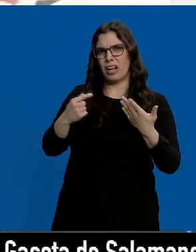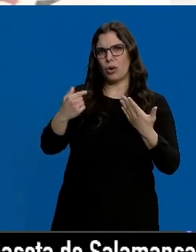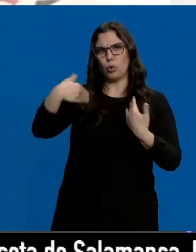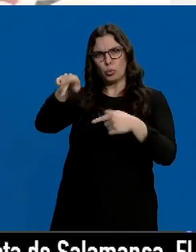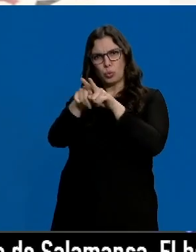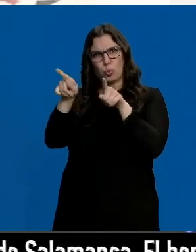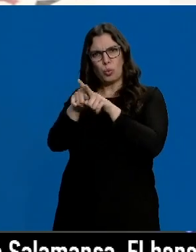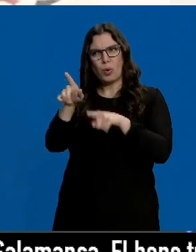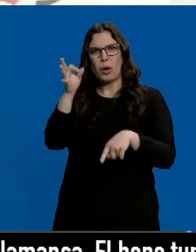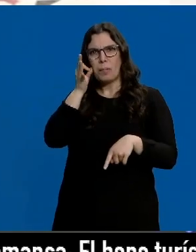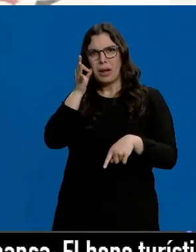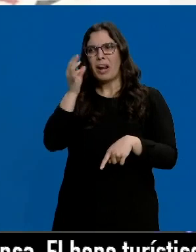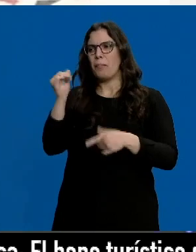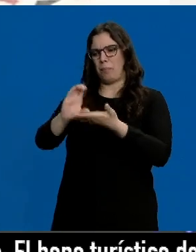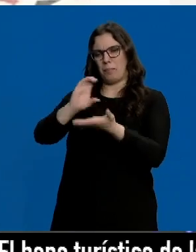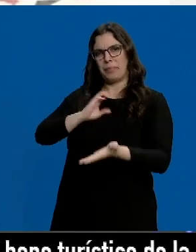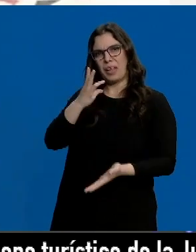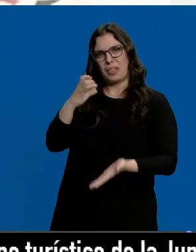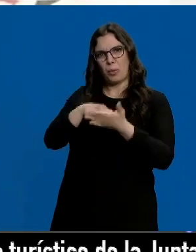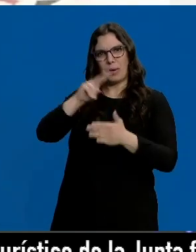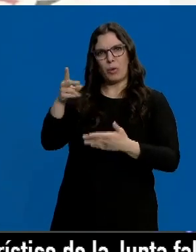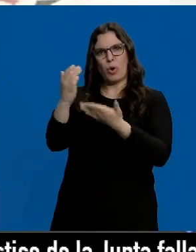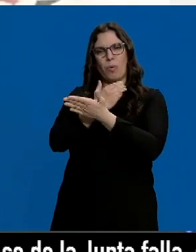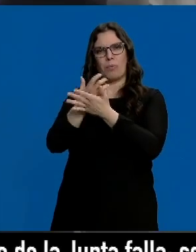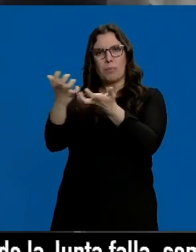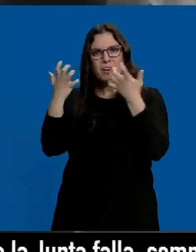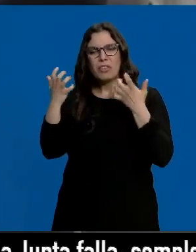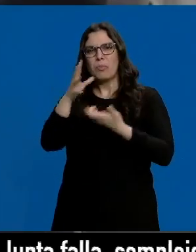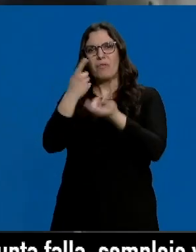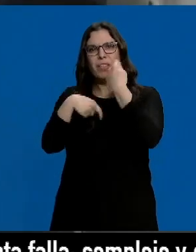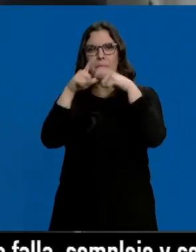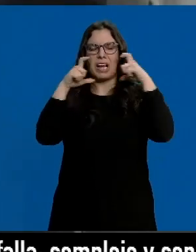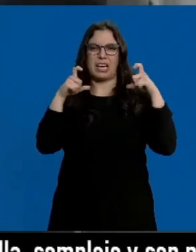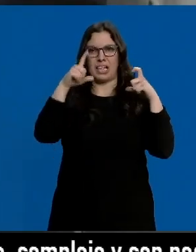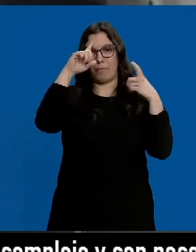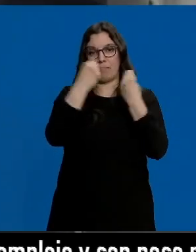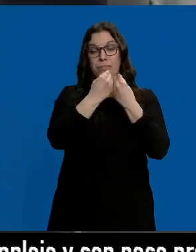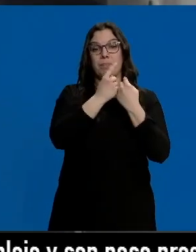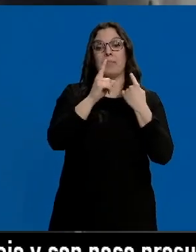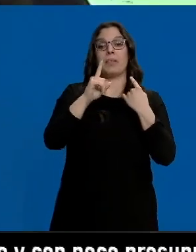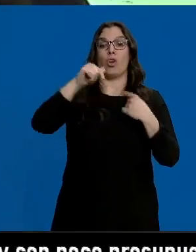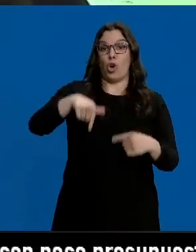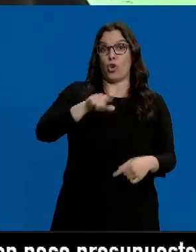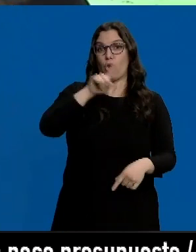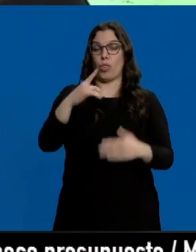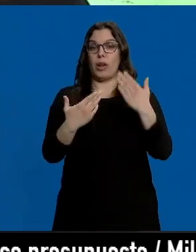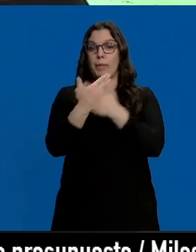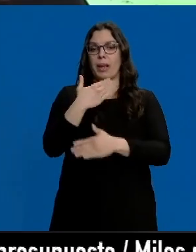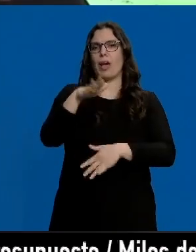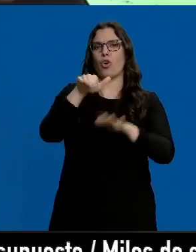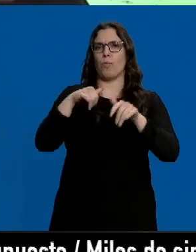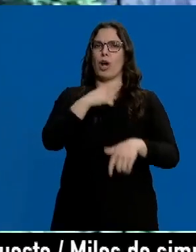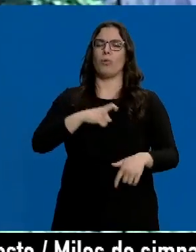hermana y recibir 300.000 euros de beneficio por vender mascarillas. A las 11 de la mañana, Casado ha convocado al comité de dirección